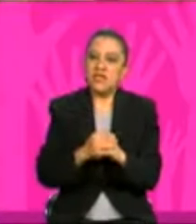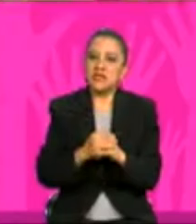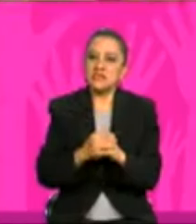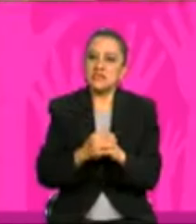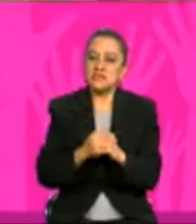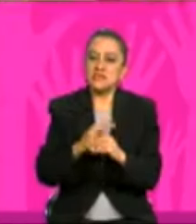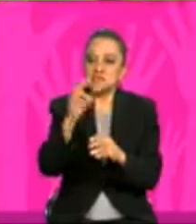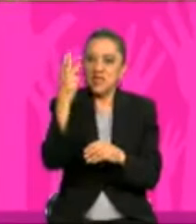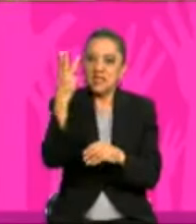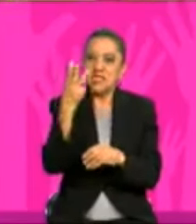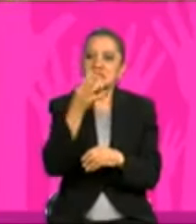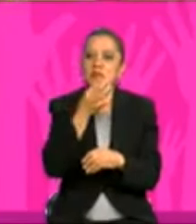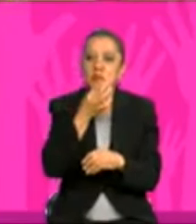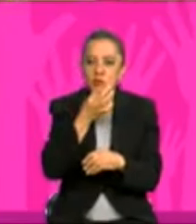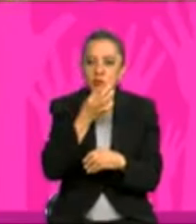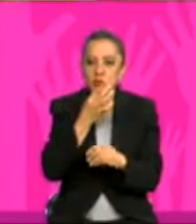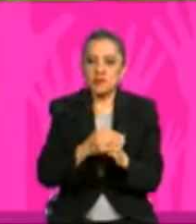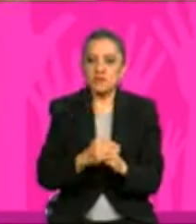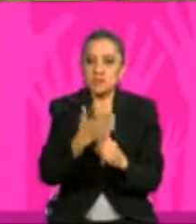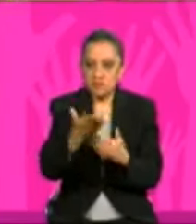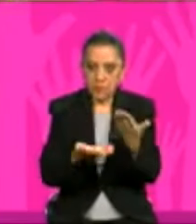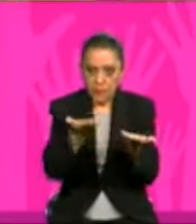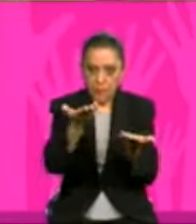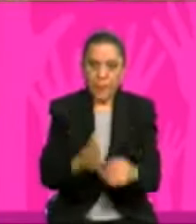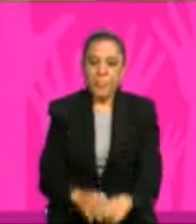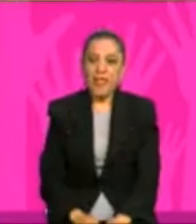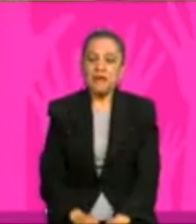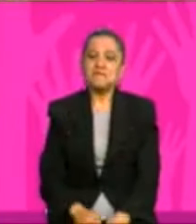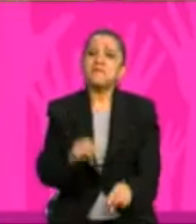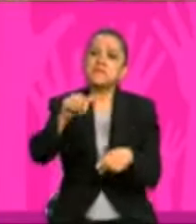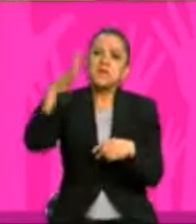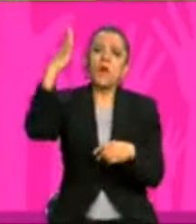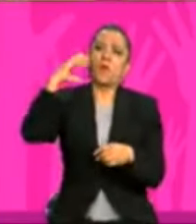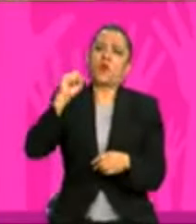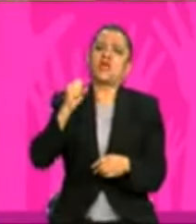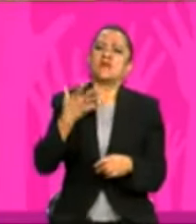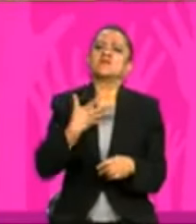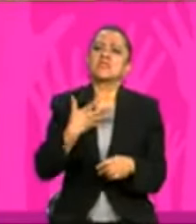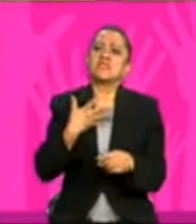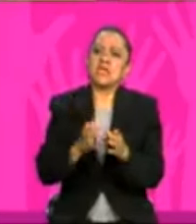de 3 minutos. Adelante, candidata. Gracias. Morelos tiene un gran